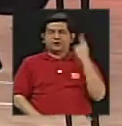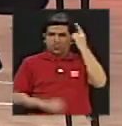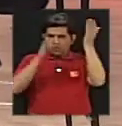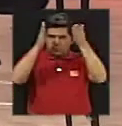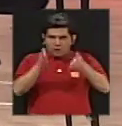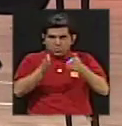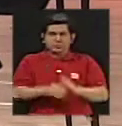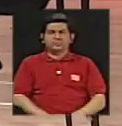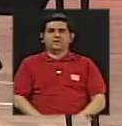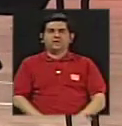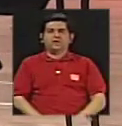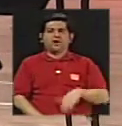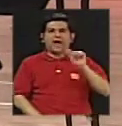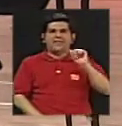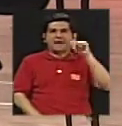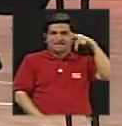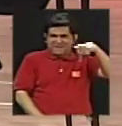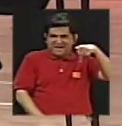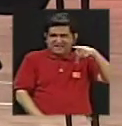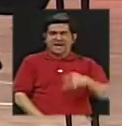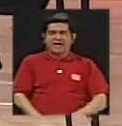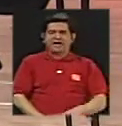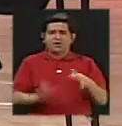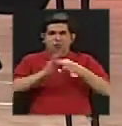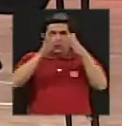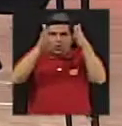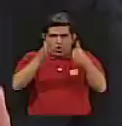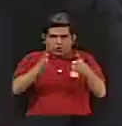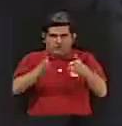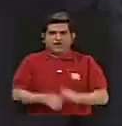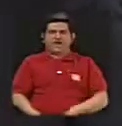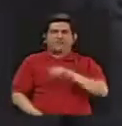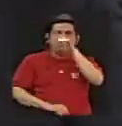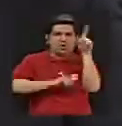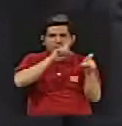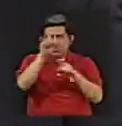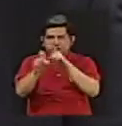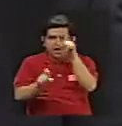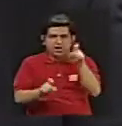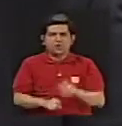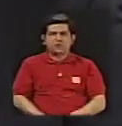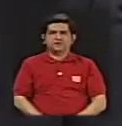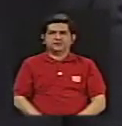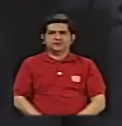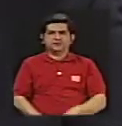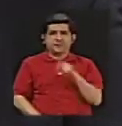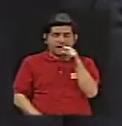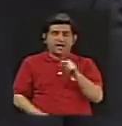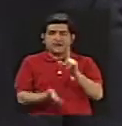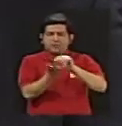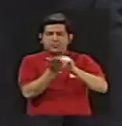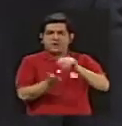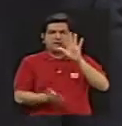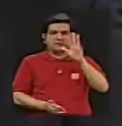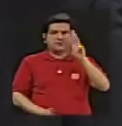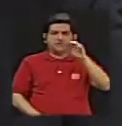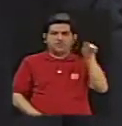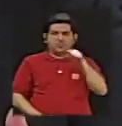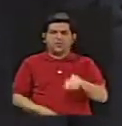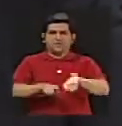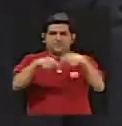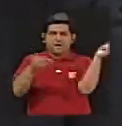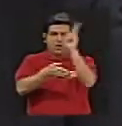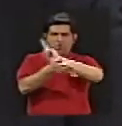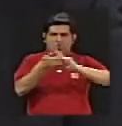politólogo Adrián Pignataro, coordinador de la encuesta publicada el 5 de marzo en el Semanario